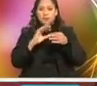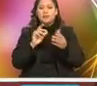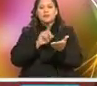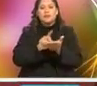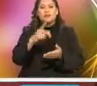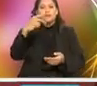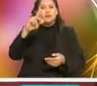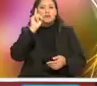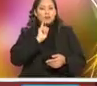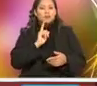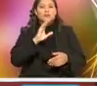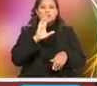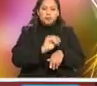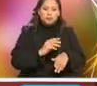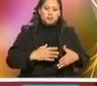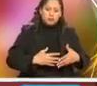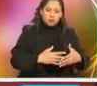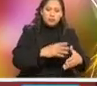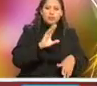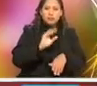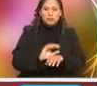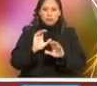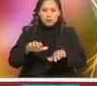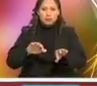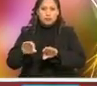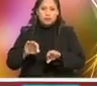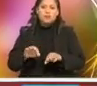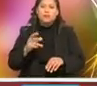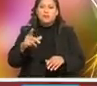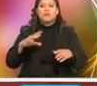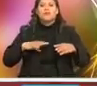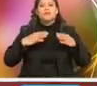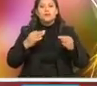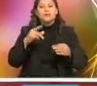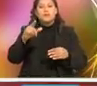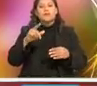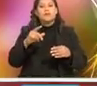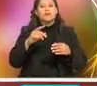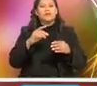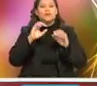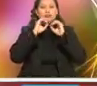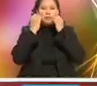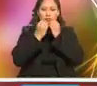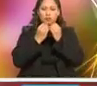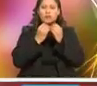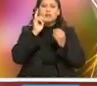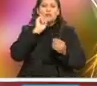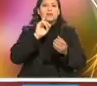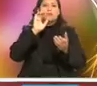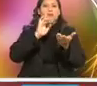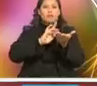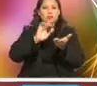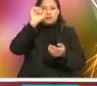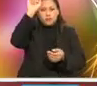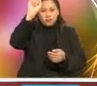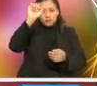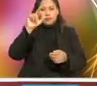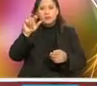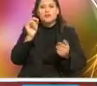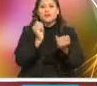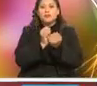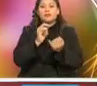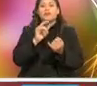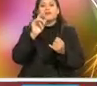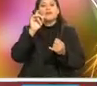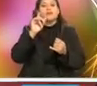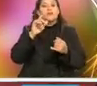mujer, de derechos reproductivos, de derechos al trabajo. Fue cofundadora de la Coalición de Mujeres Feministas y en los años 70 ejerció un activismo constante